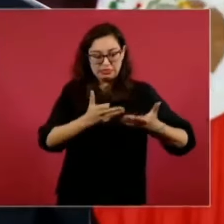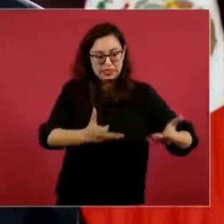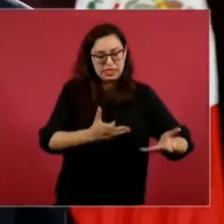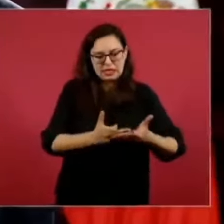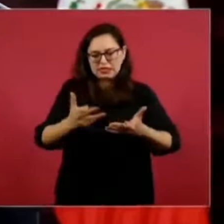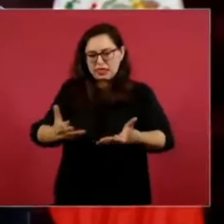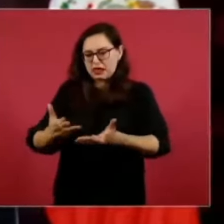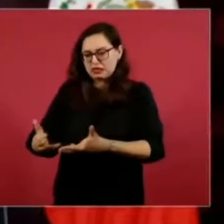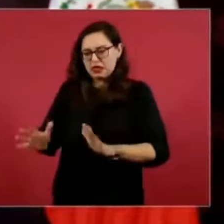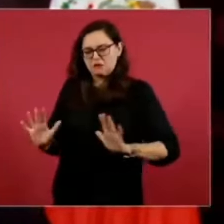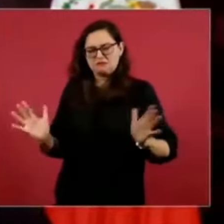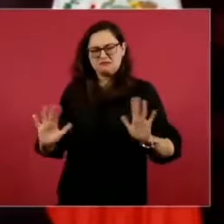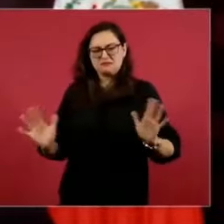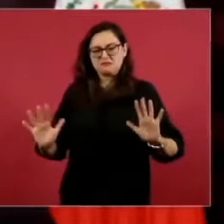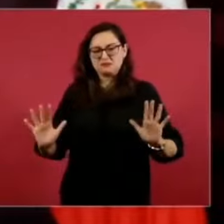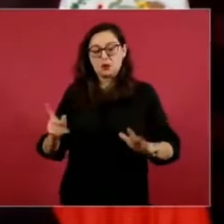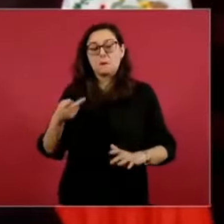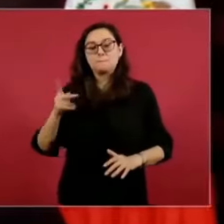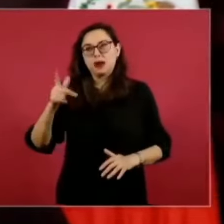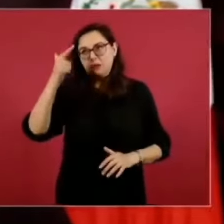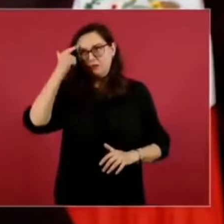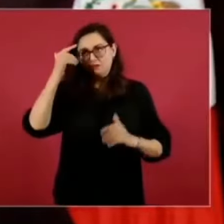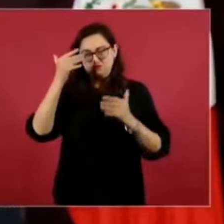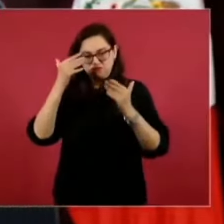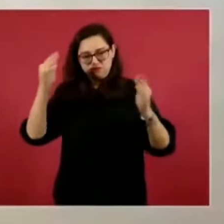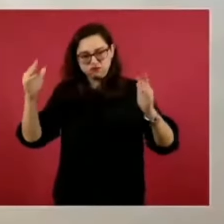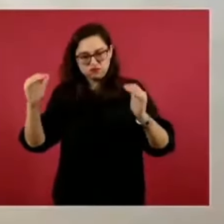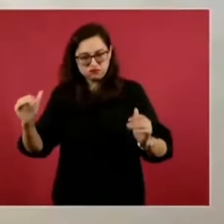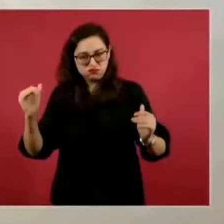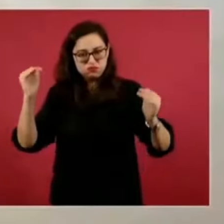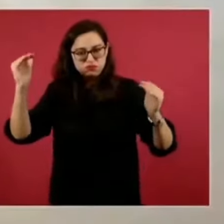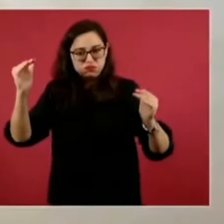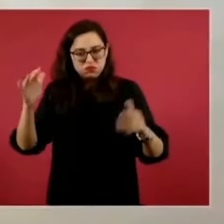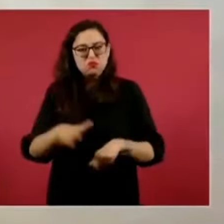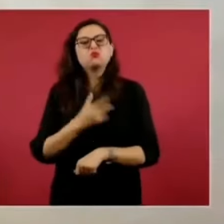esa postura progresista de los tabasqueños